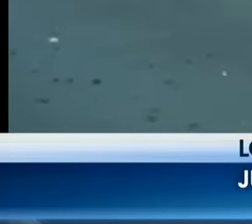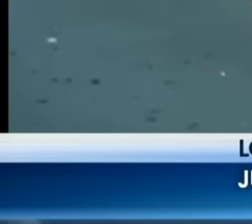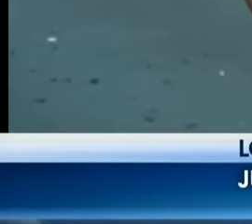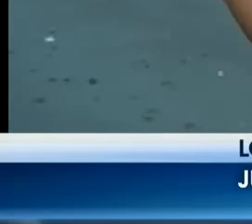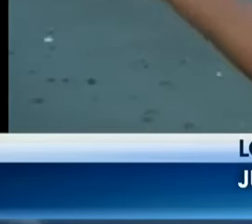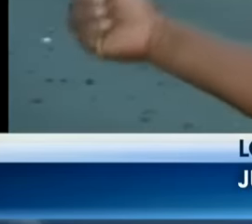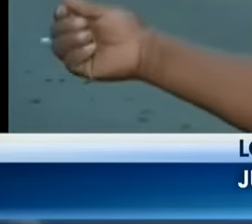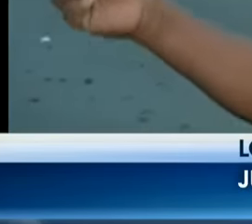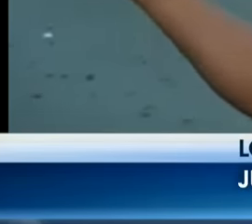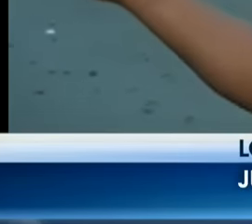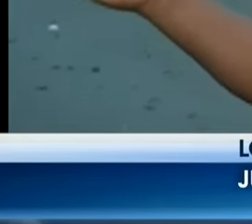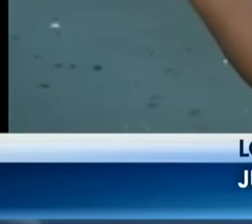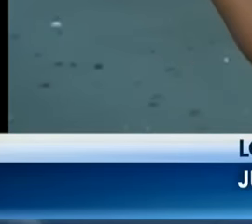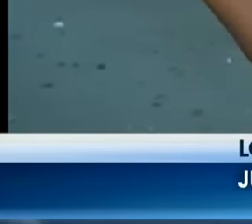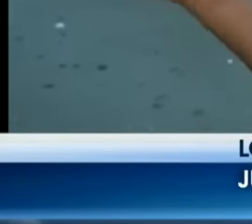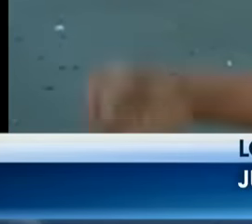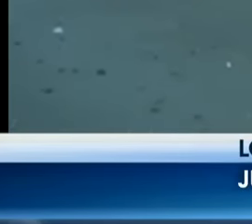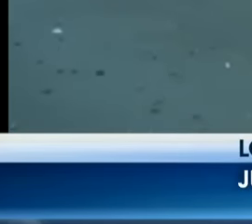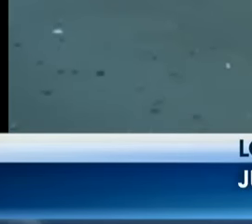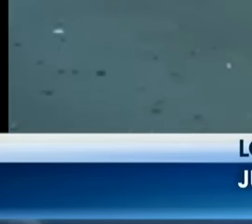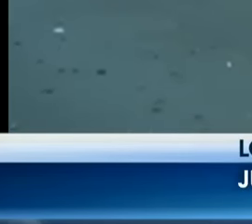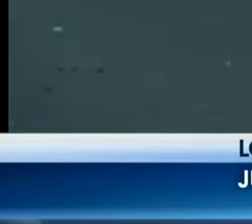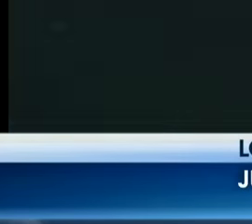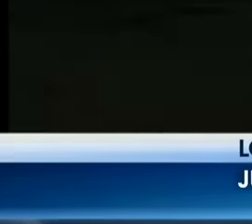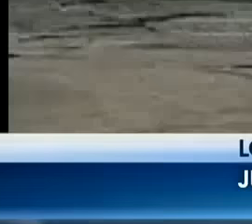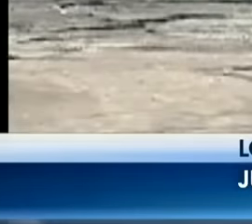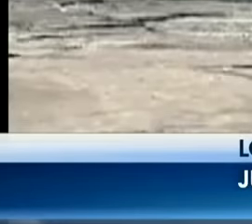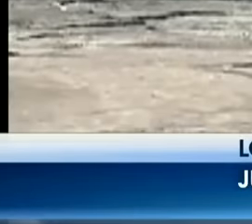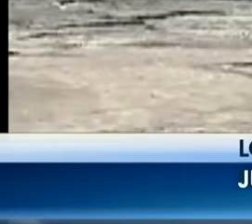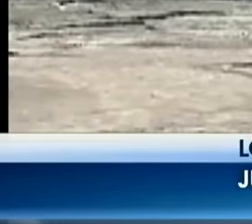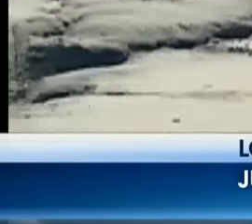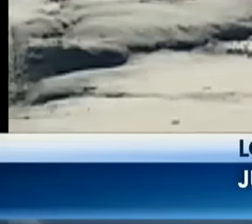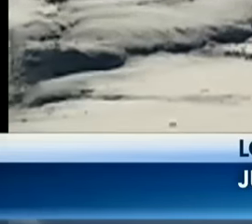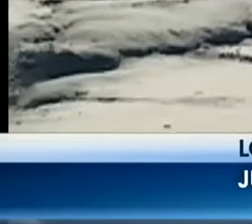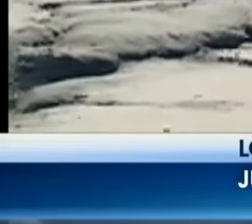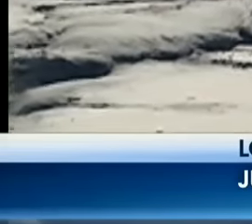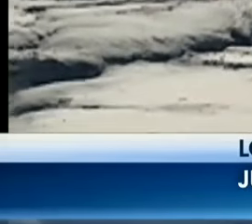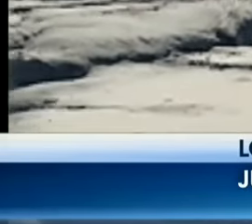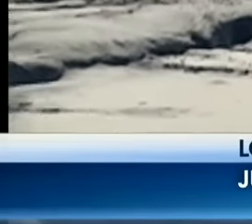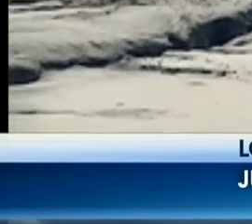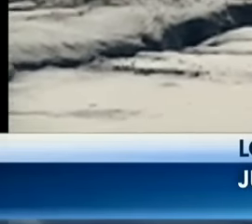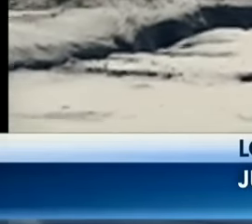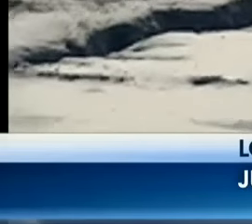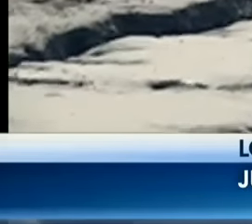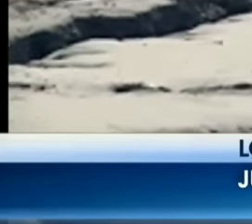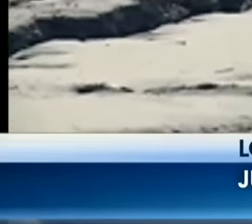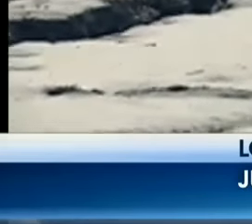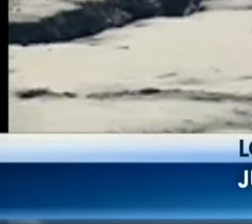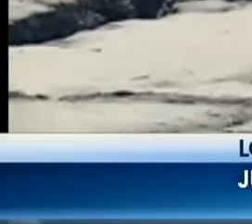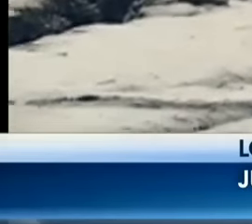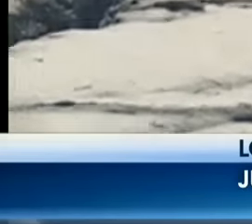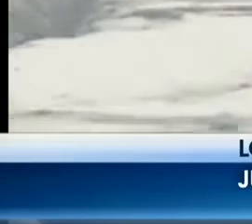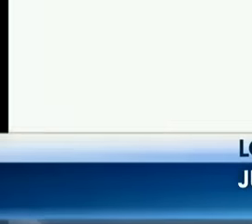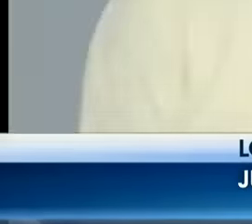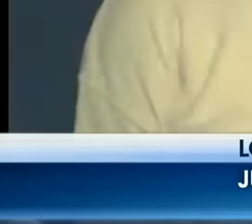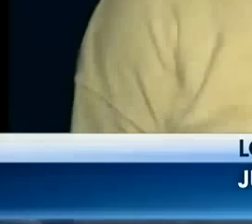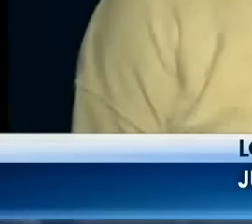también a pedir comida, y de allá lo mandan comida para acá. En otro lugar de este pueblo de pescadores, la tierra se abrió durante el